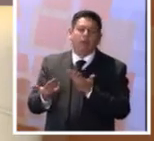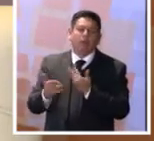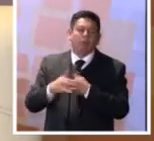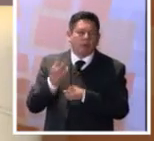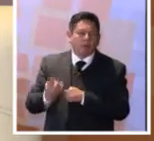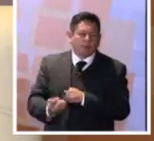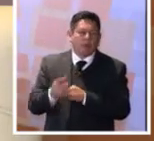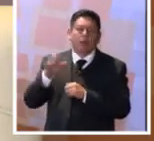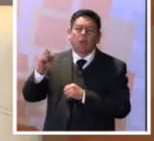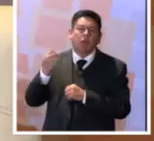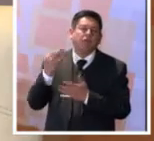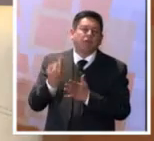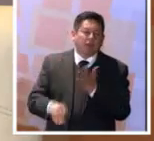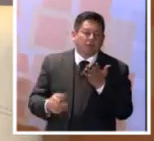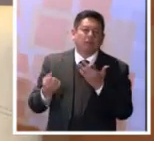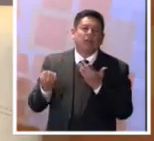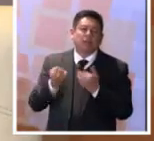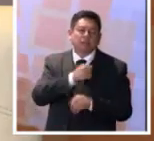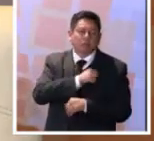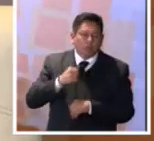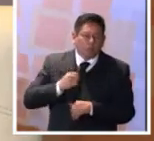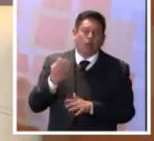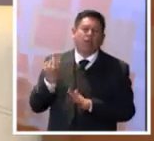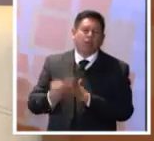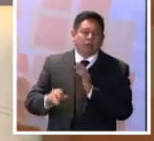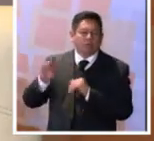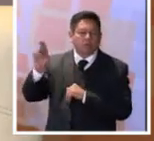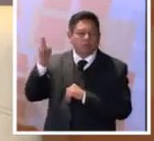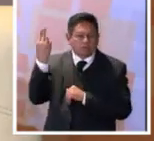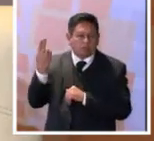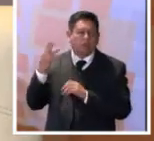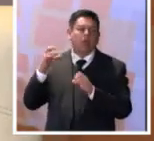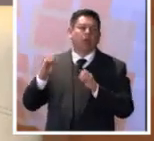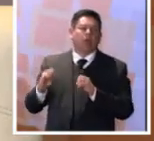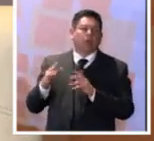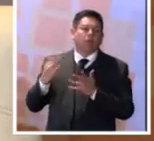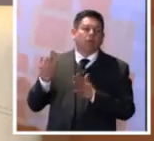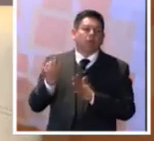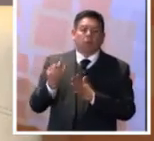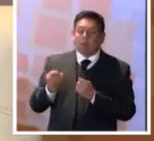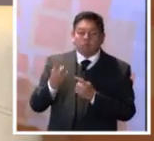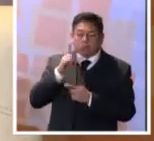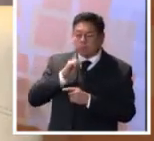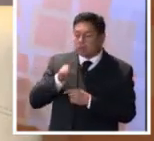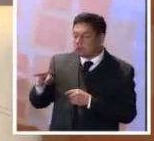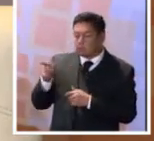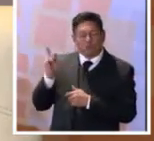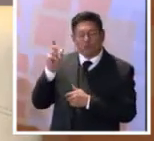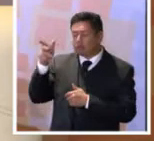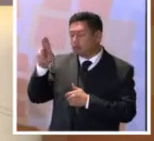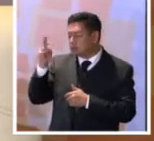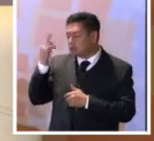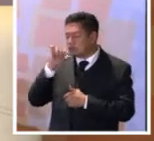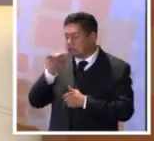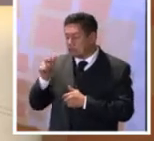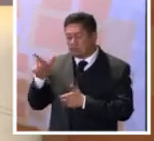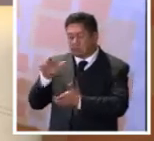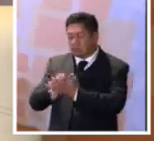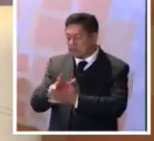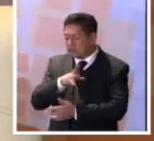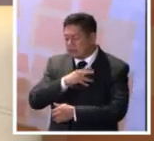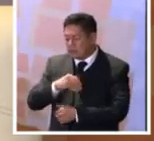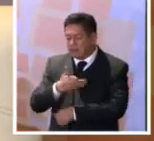a los sistemas de salud, o por las que no llegaban a las universidades, o por las que simplemente les decían que no iban a estudiar porque se iban a casar, tener hijos y demás